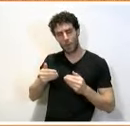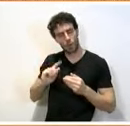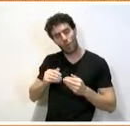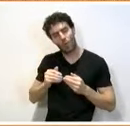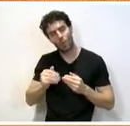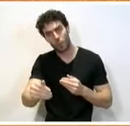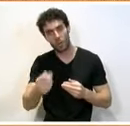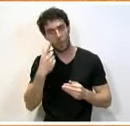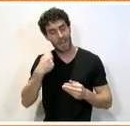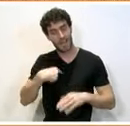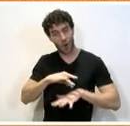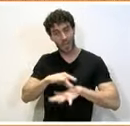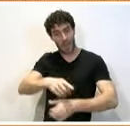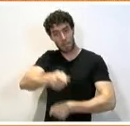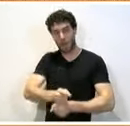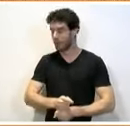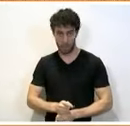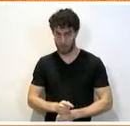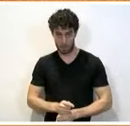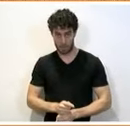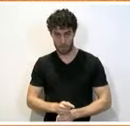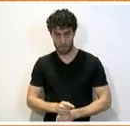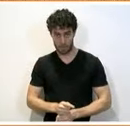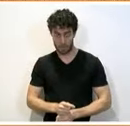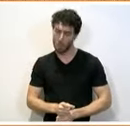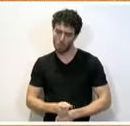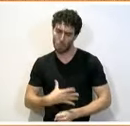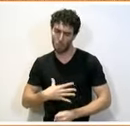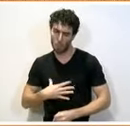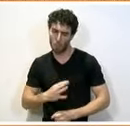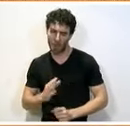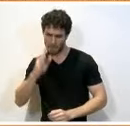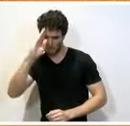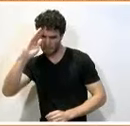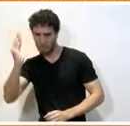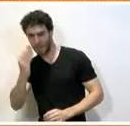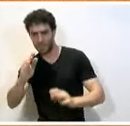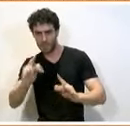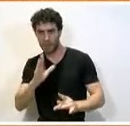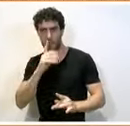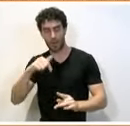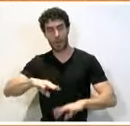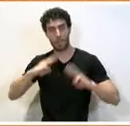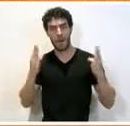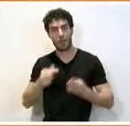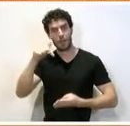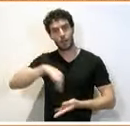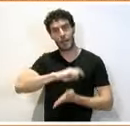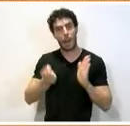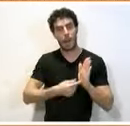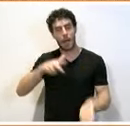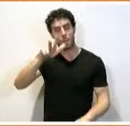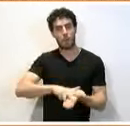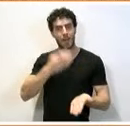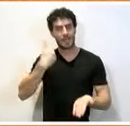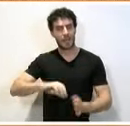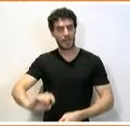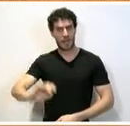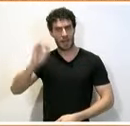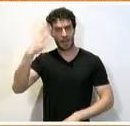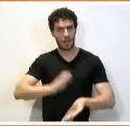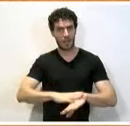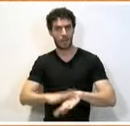se la voy a marcar yo, o indirectamente sí, porque se aprobó en este Parlamento una ley que fue iniciativa de